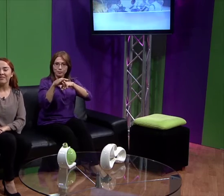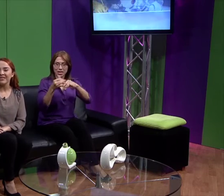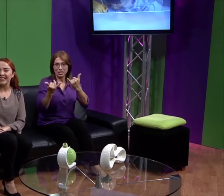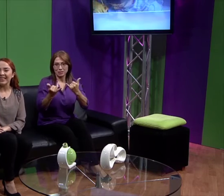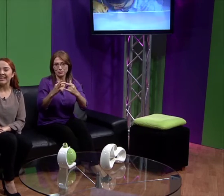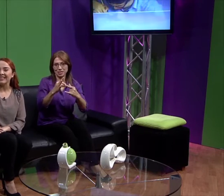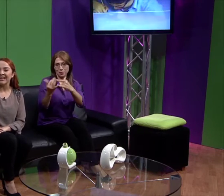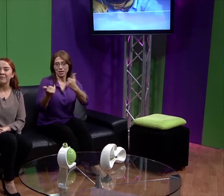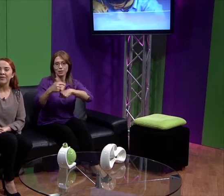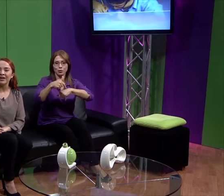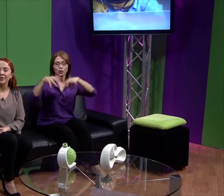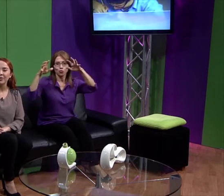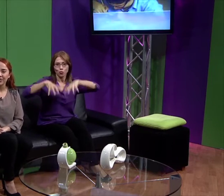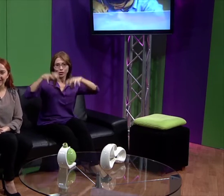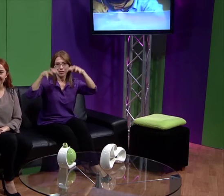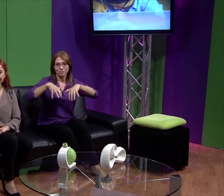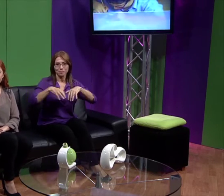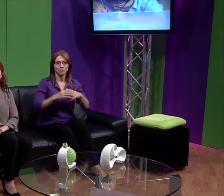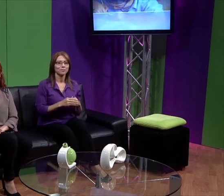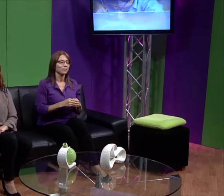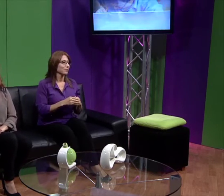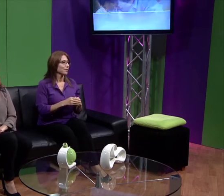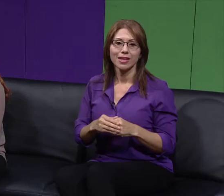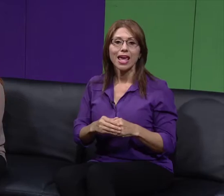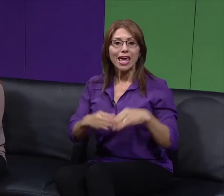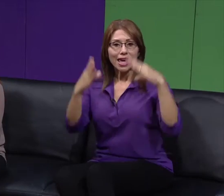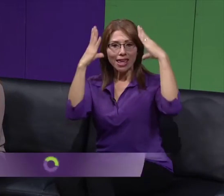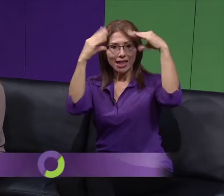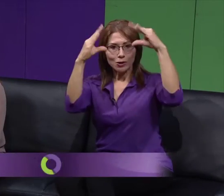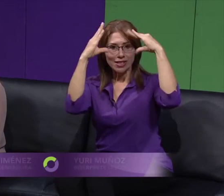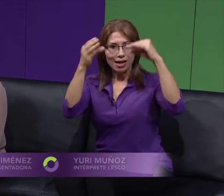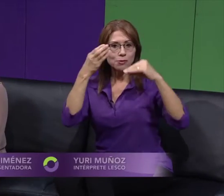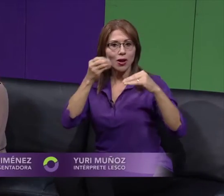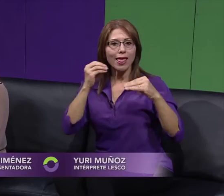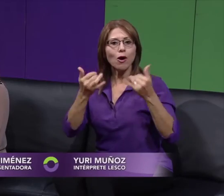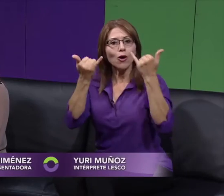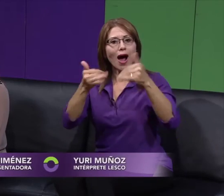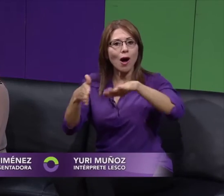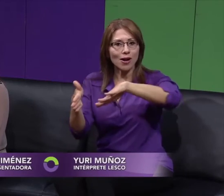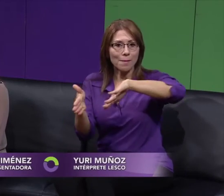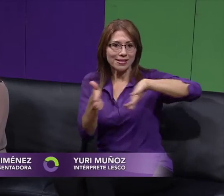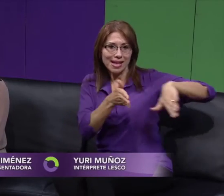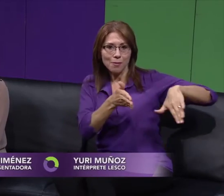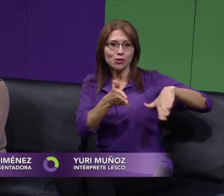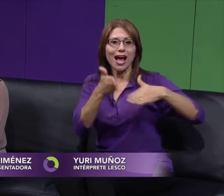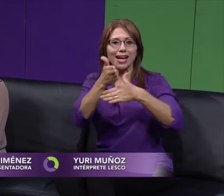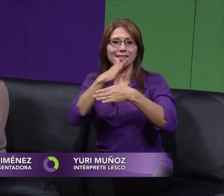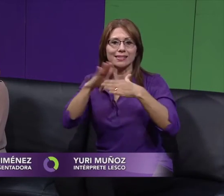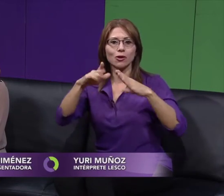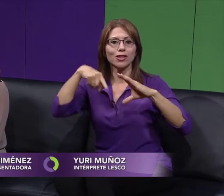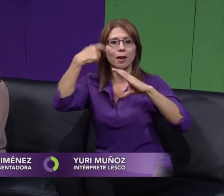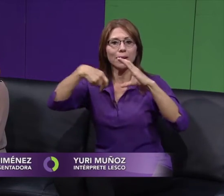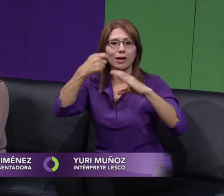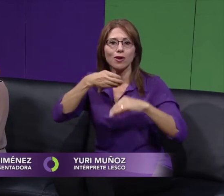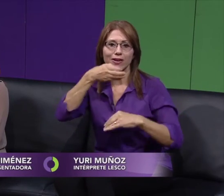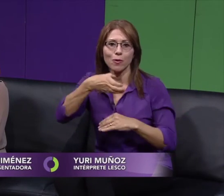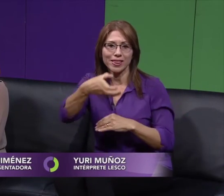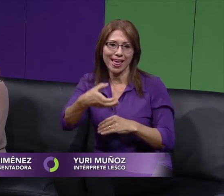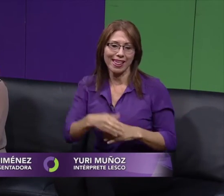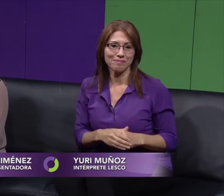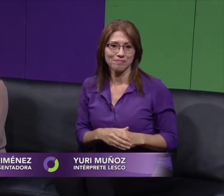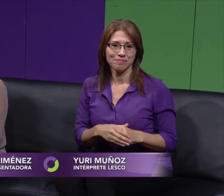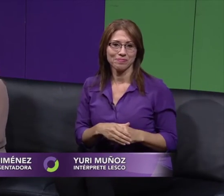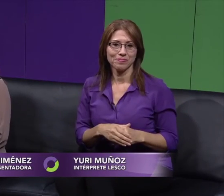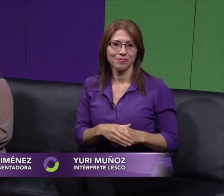especialmente en esta época lluviosa. Y de nuestra cápsula de oro, ahora pasamos a la sección de la película